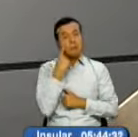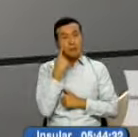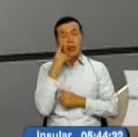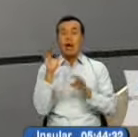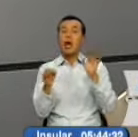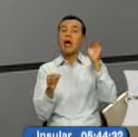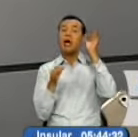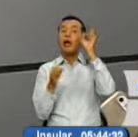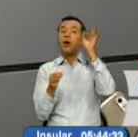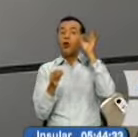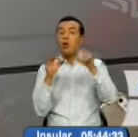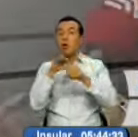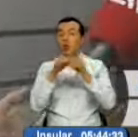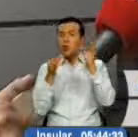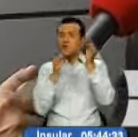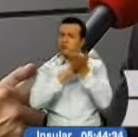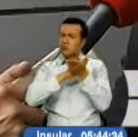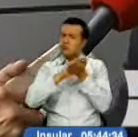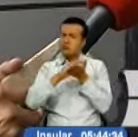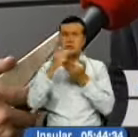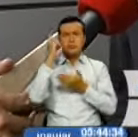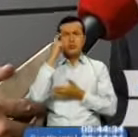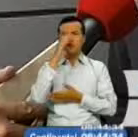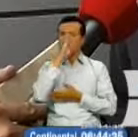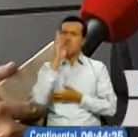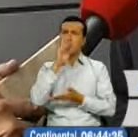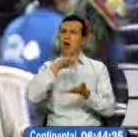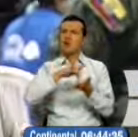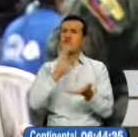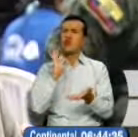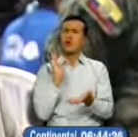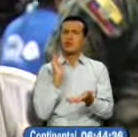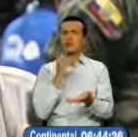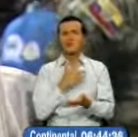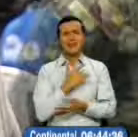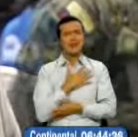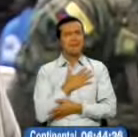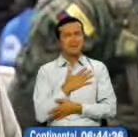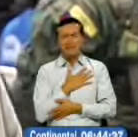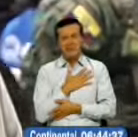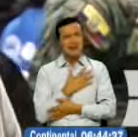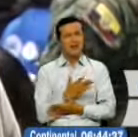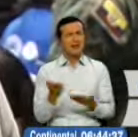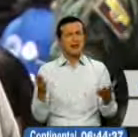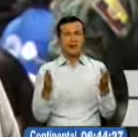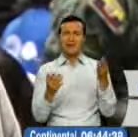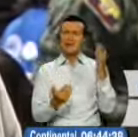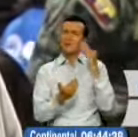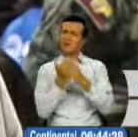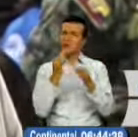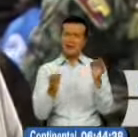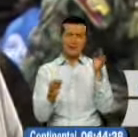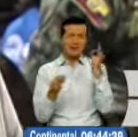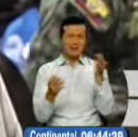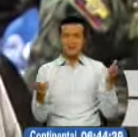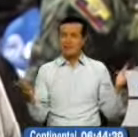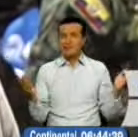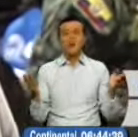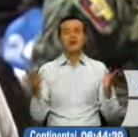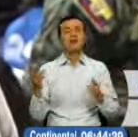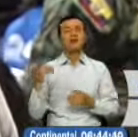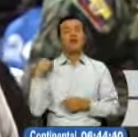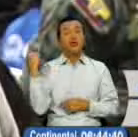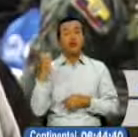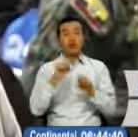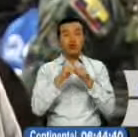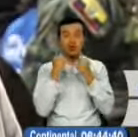unas actas planchaditas. Parecería que nadie los ha manipulado. Qué pena escuchar que son papeletas nuevas. No somos una